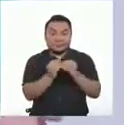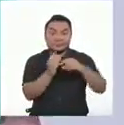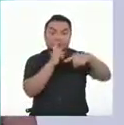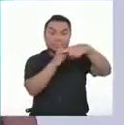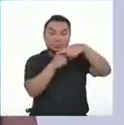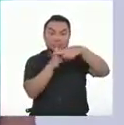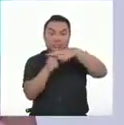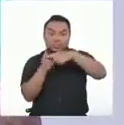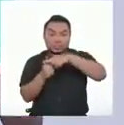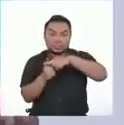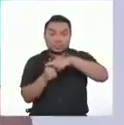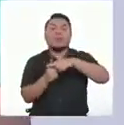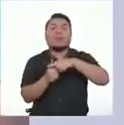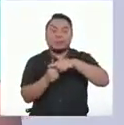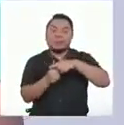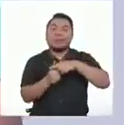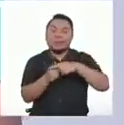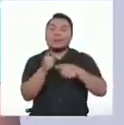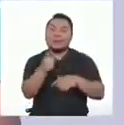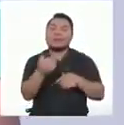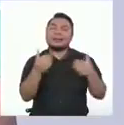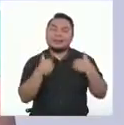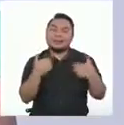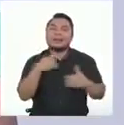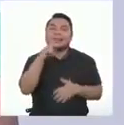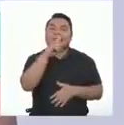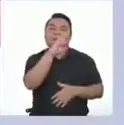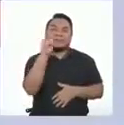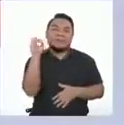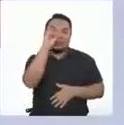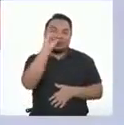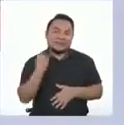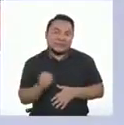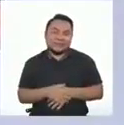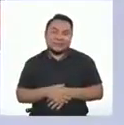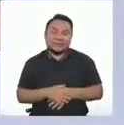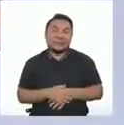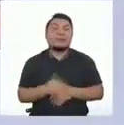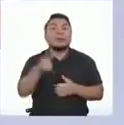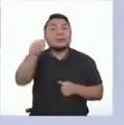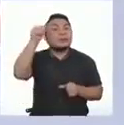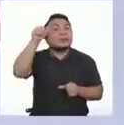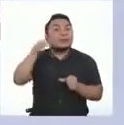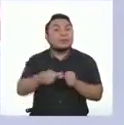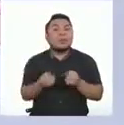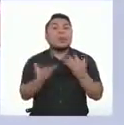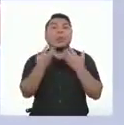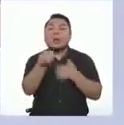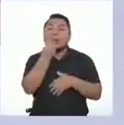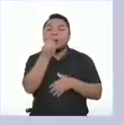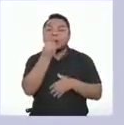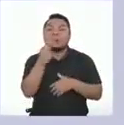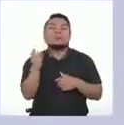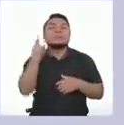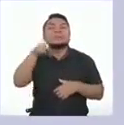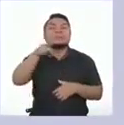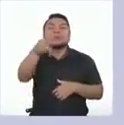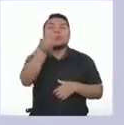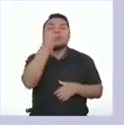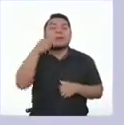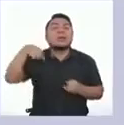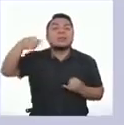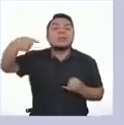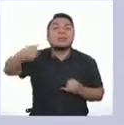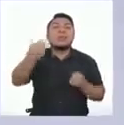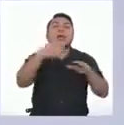porcentajes, obviamente vamos a obtener 100%. ¿Recuerdan cuál es la cantidad de proteína que debemos